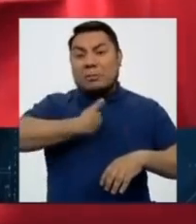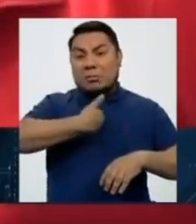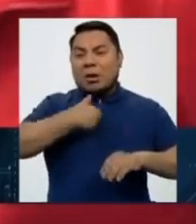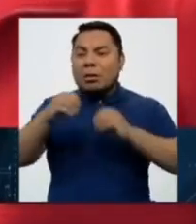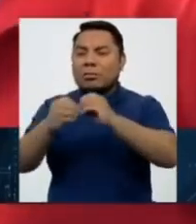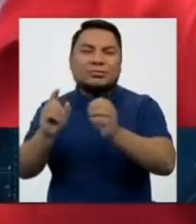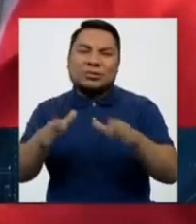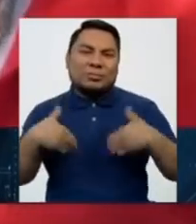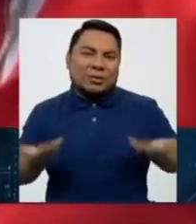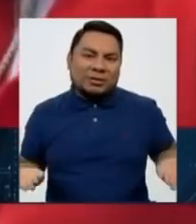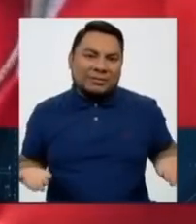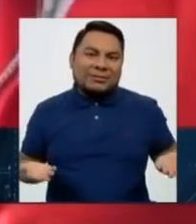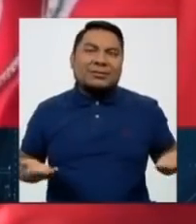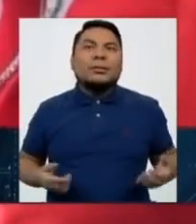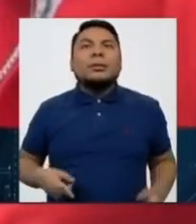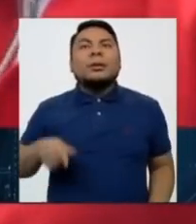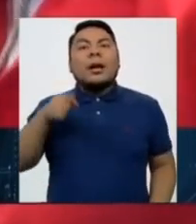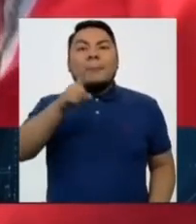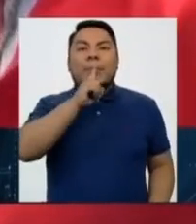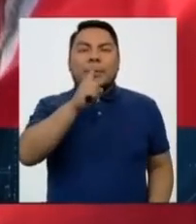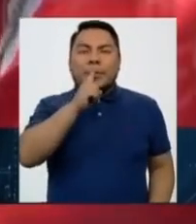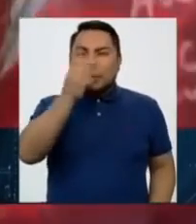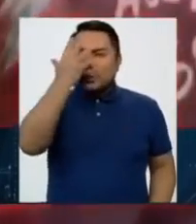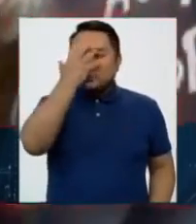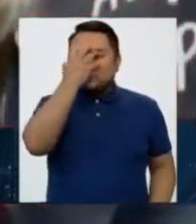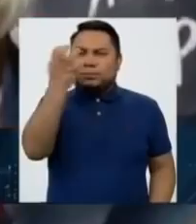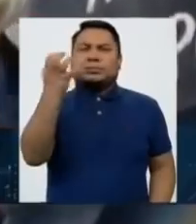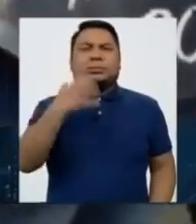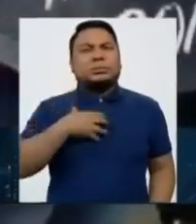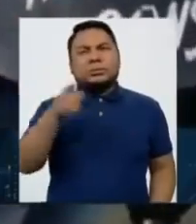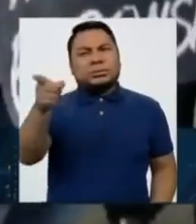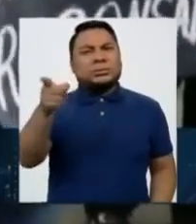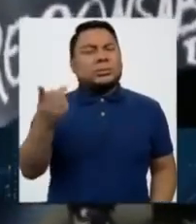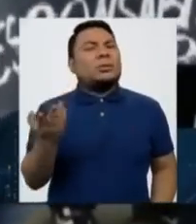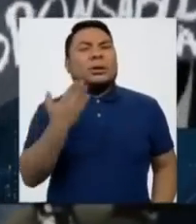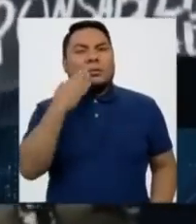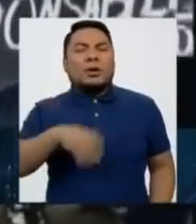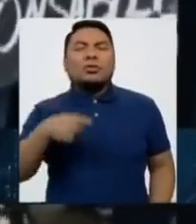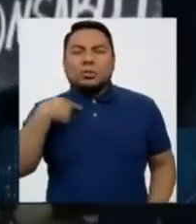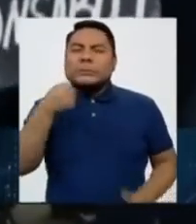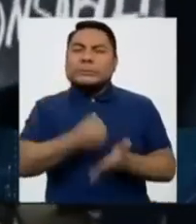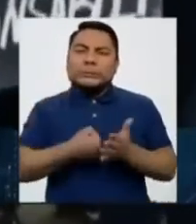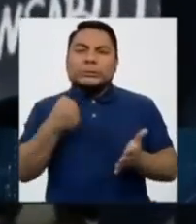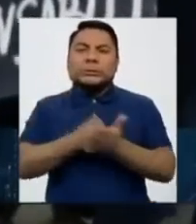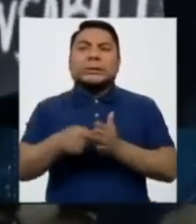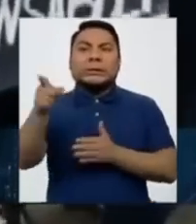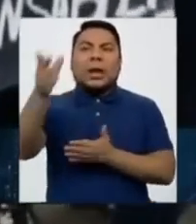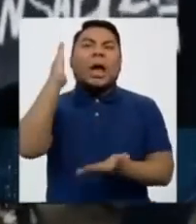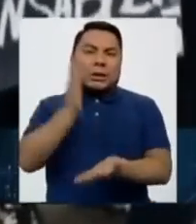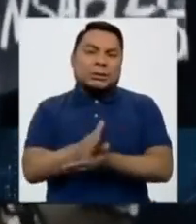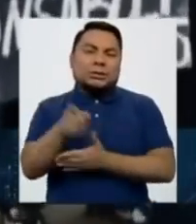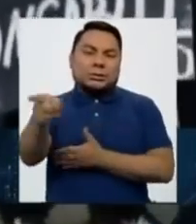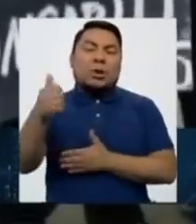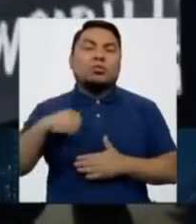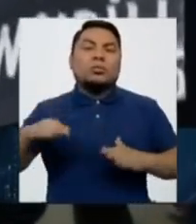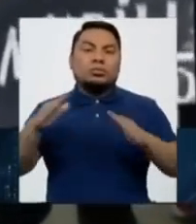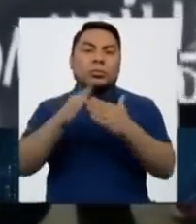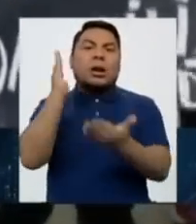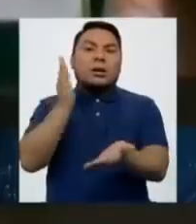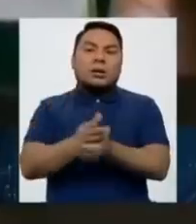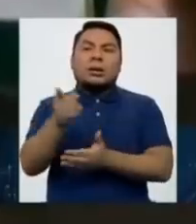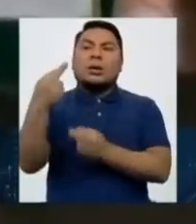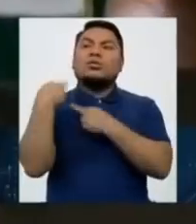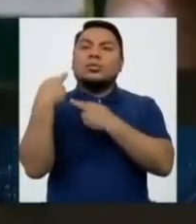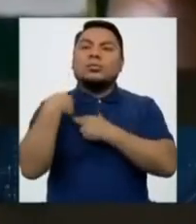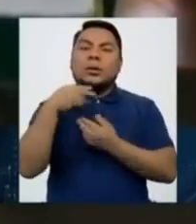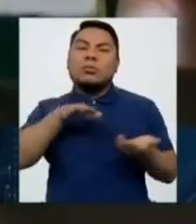Ante esto, el padre de la niña expresó su indignación y aseguró que no descansará hasta que sean sancionados quienes resulten responsables